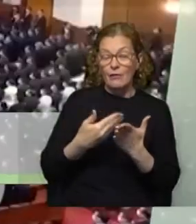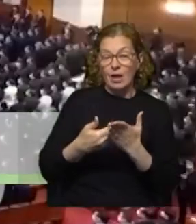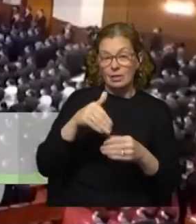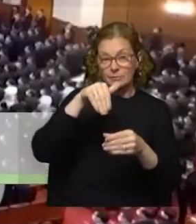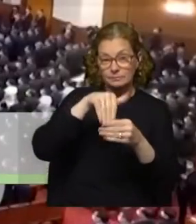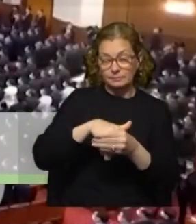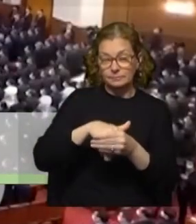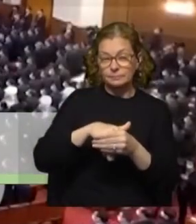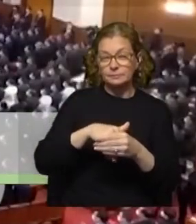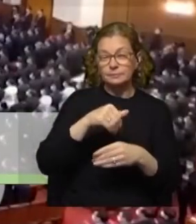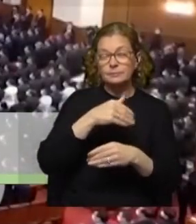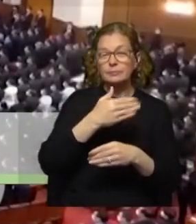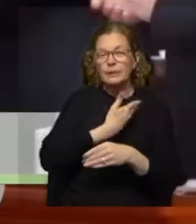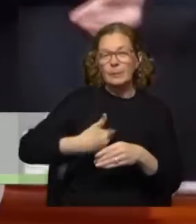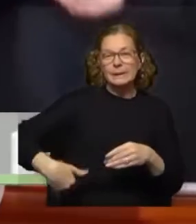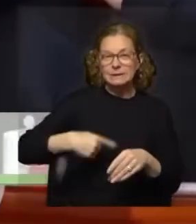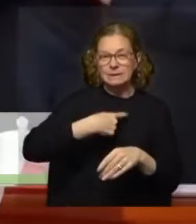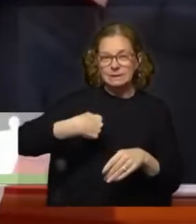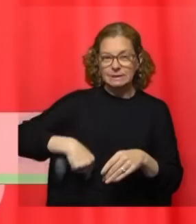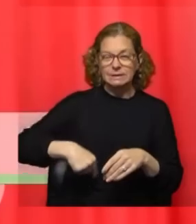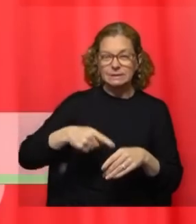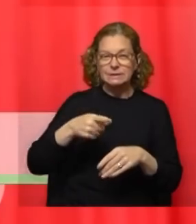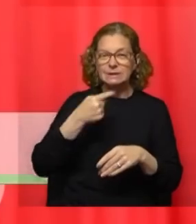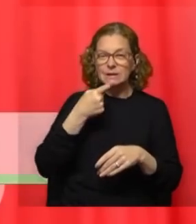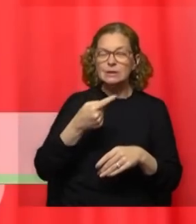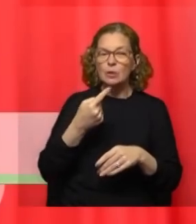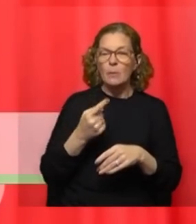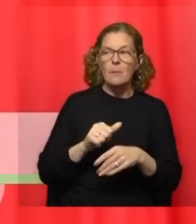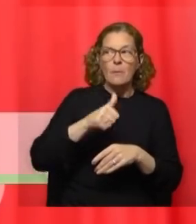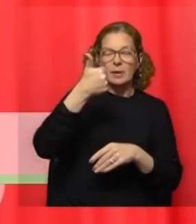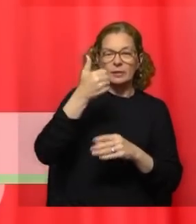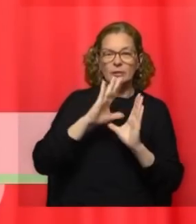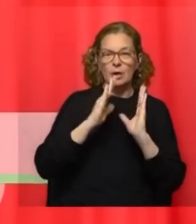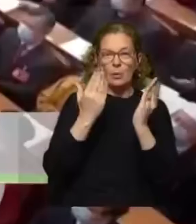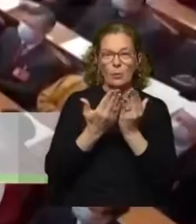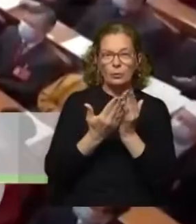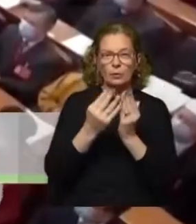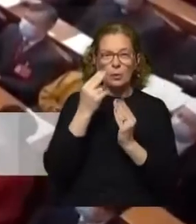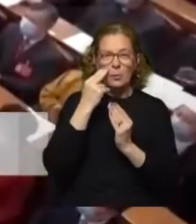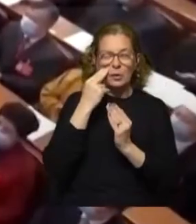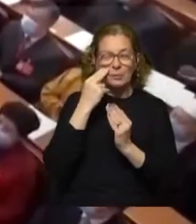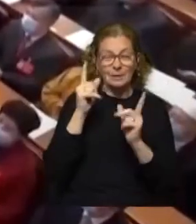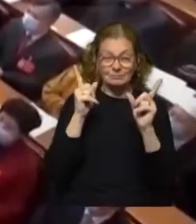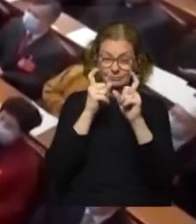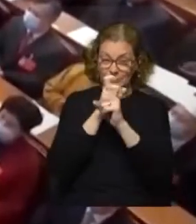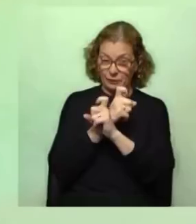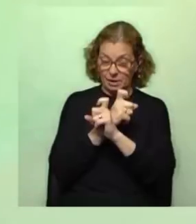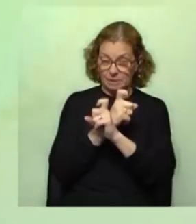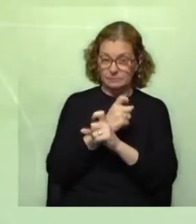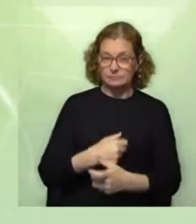el presidente chino admitió que la principal potencia comercial del mundo atraviesa un momento crítico